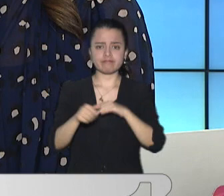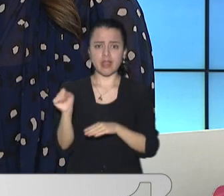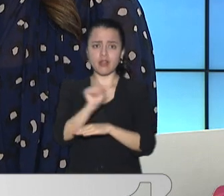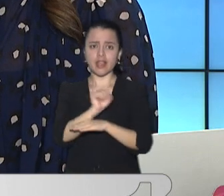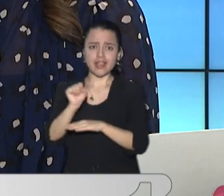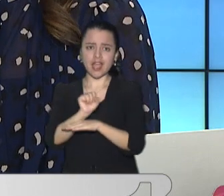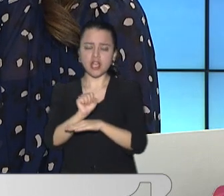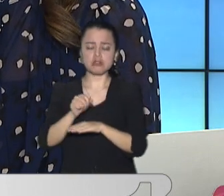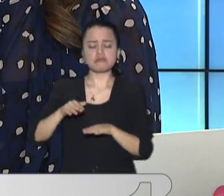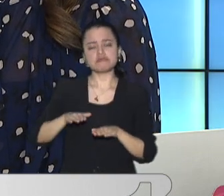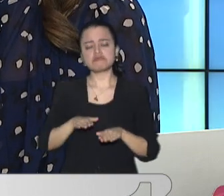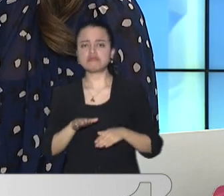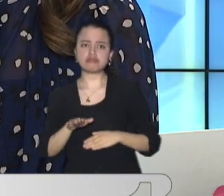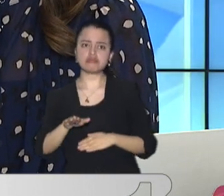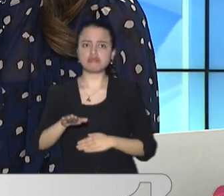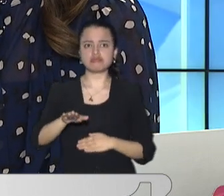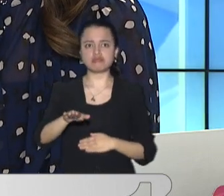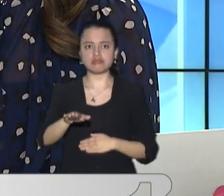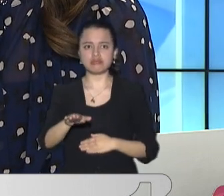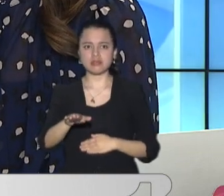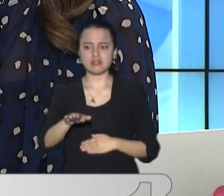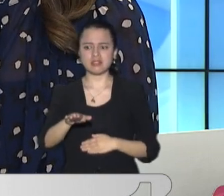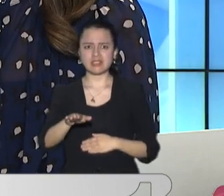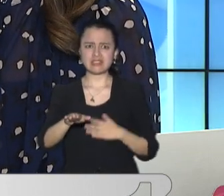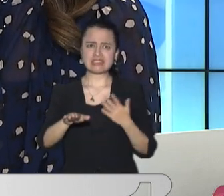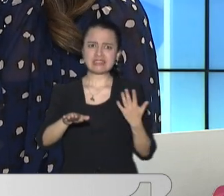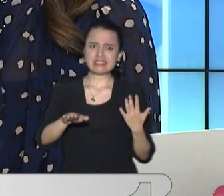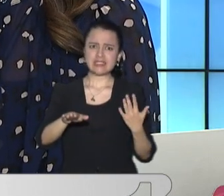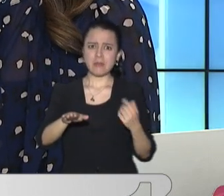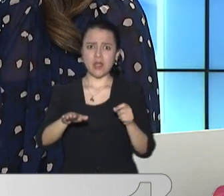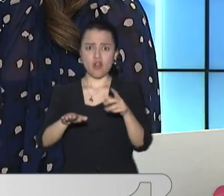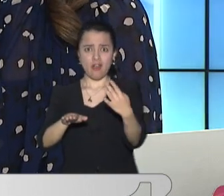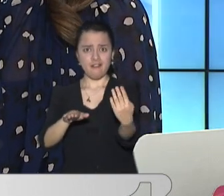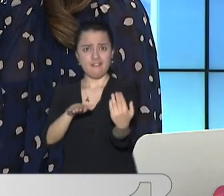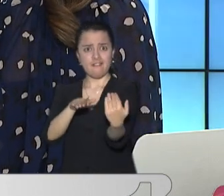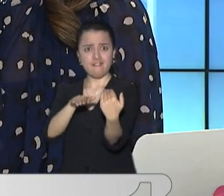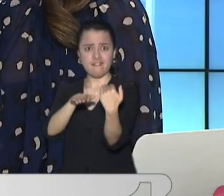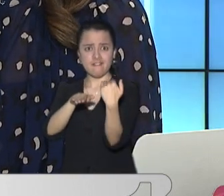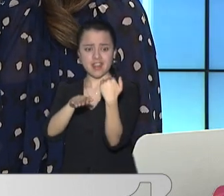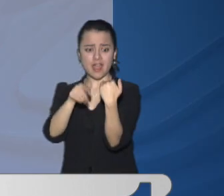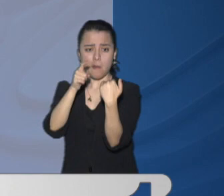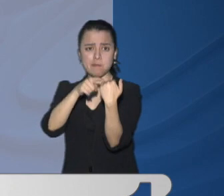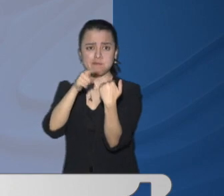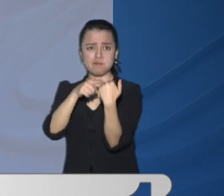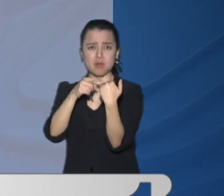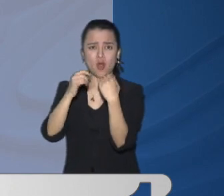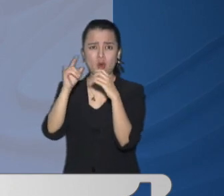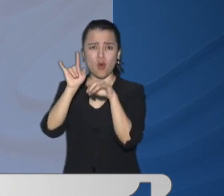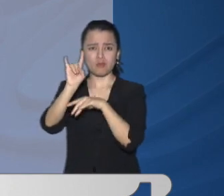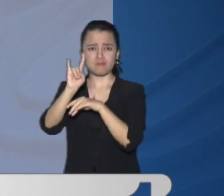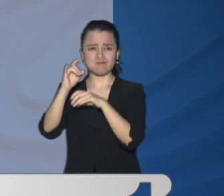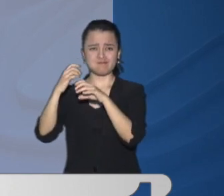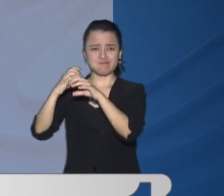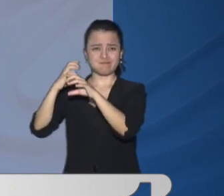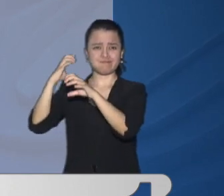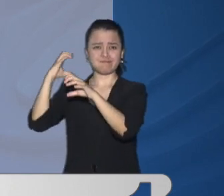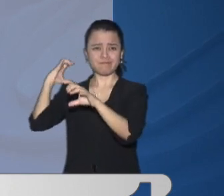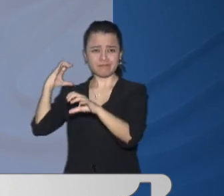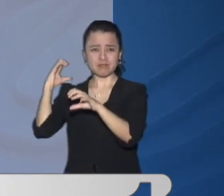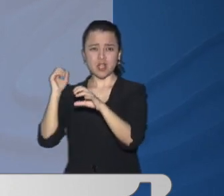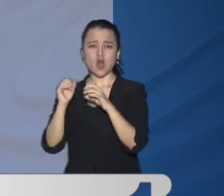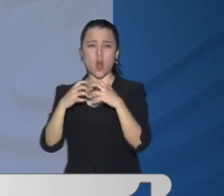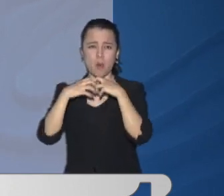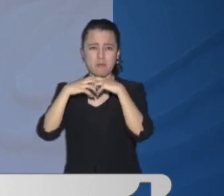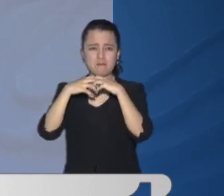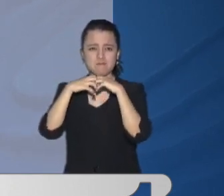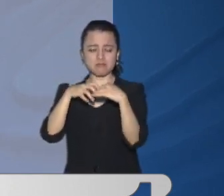luego de que el vehículo en el que se movilizaban chocara aparatosamente contra un tractocamión. Los reportes oficiales señalan que